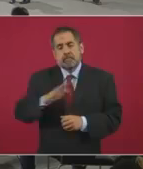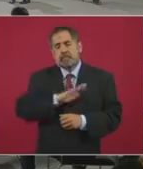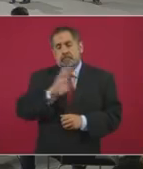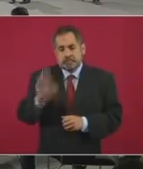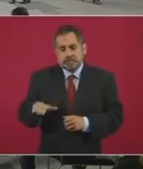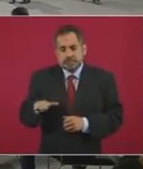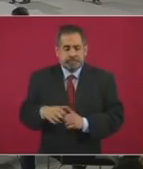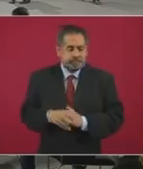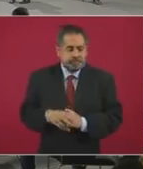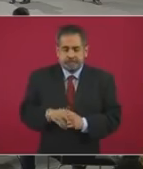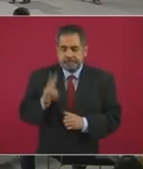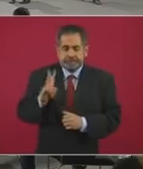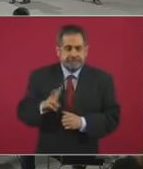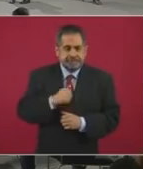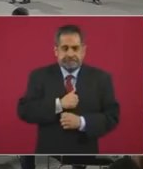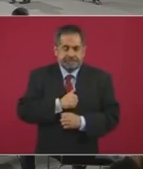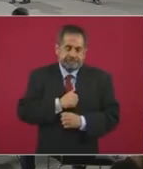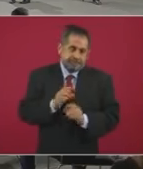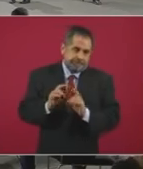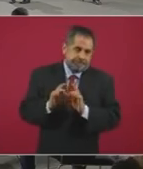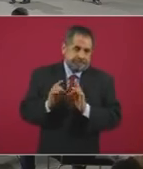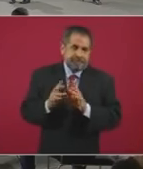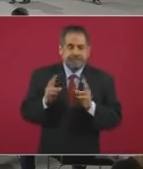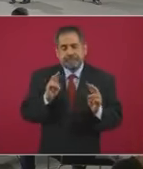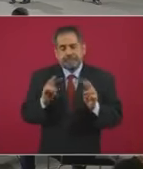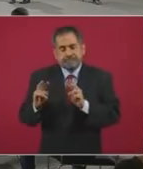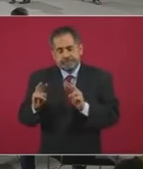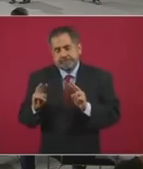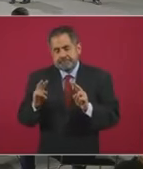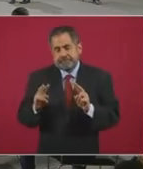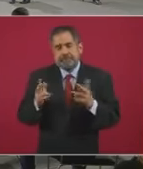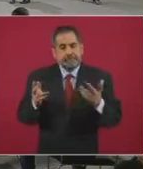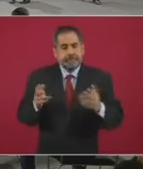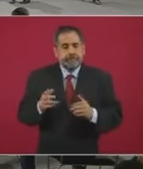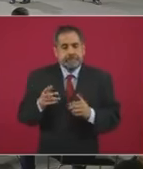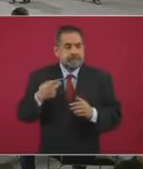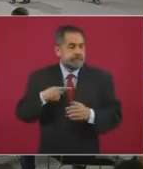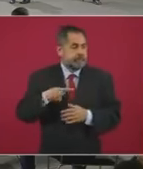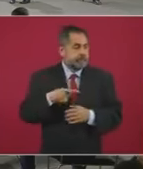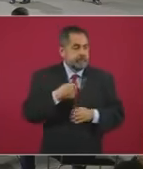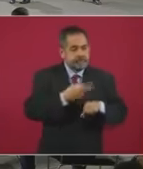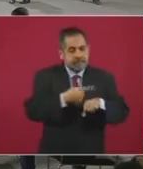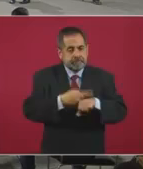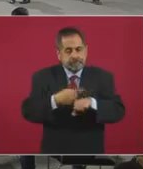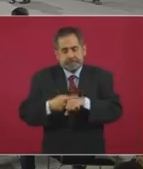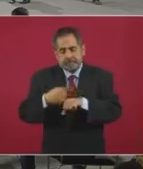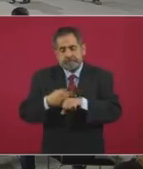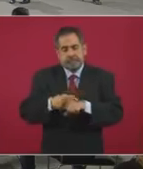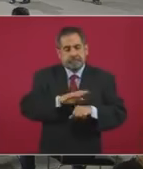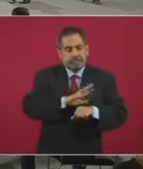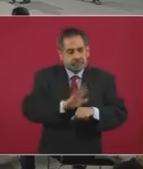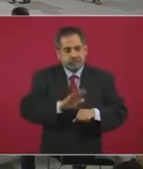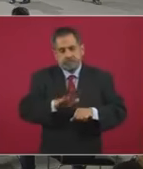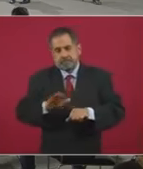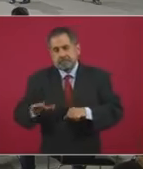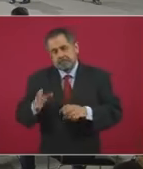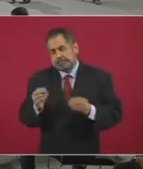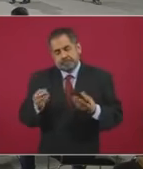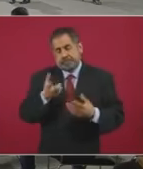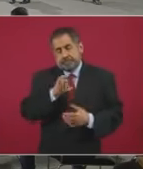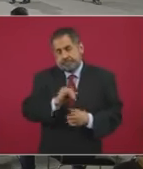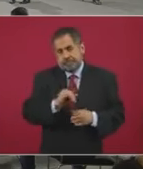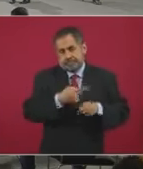desenlace más desfavorable, más desafortunado, más lamentable de toda epidemia con potencial fatal,